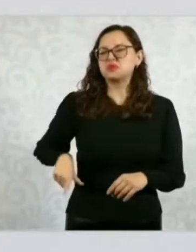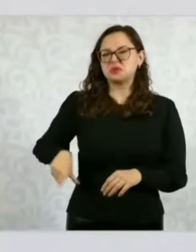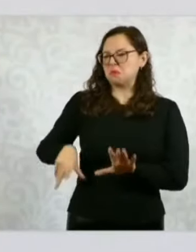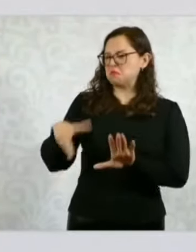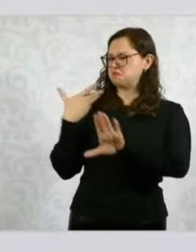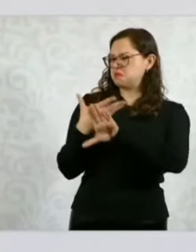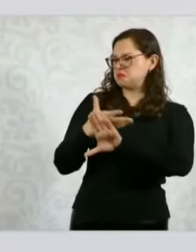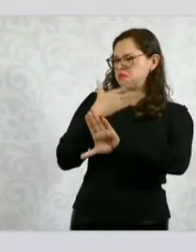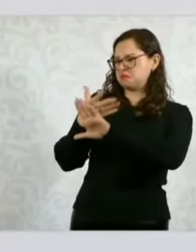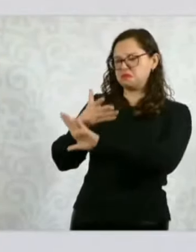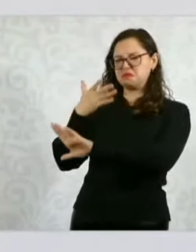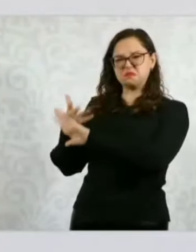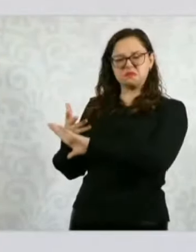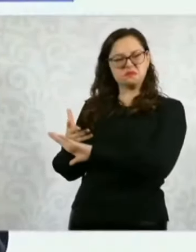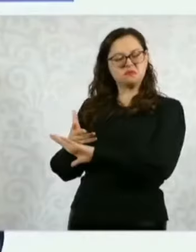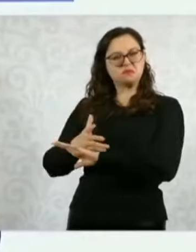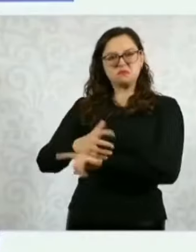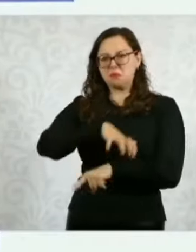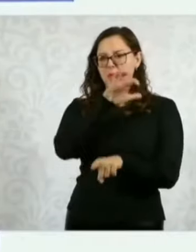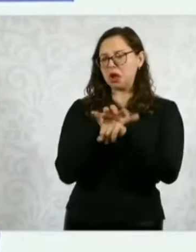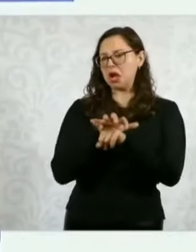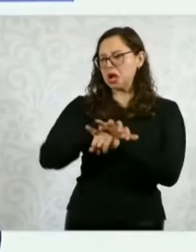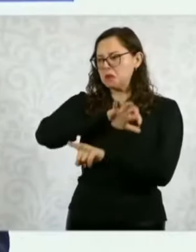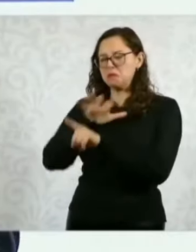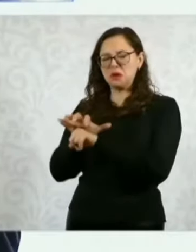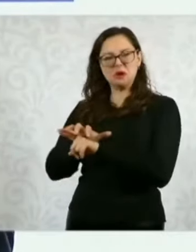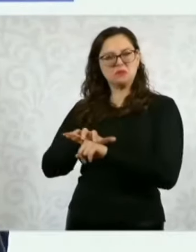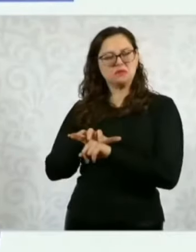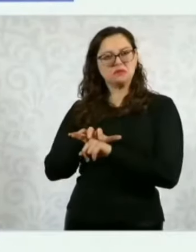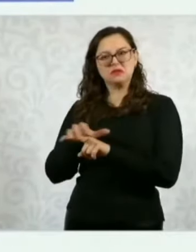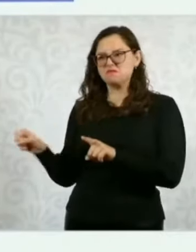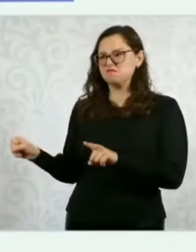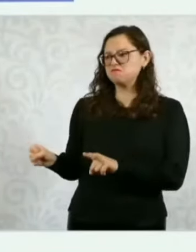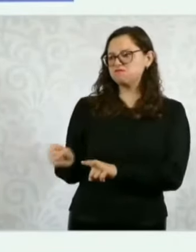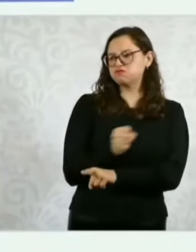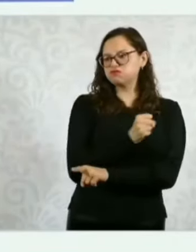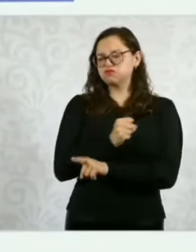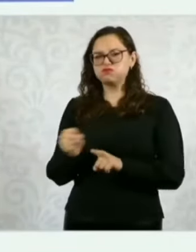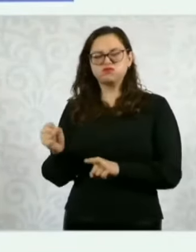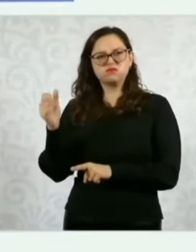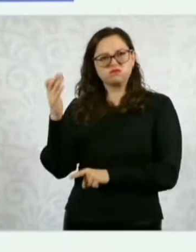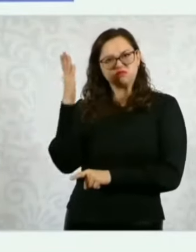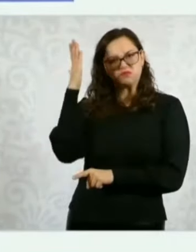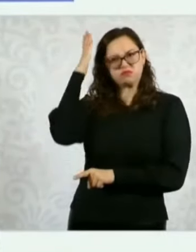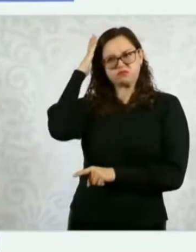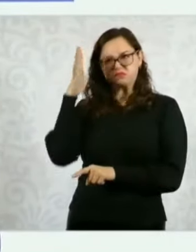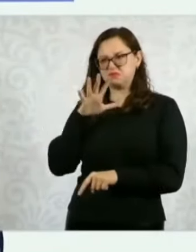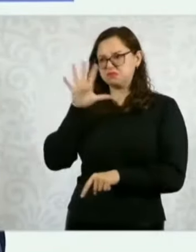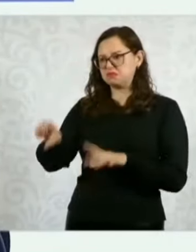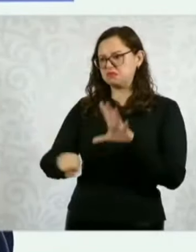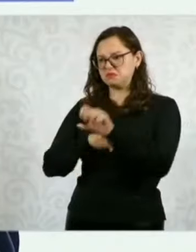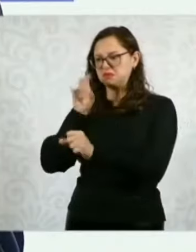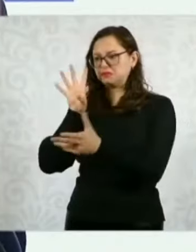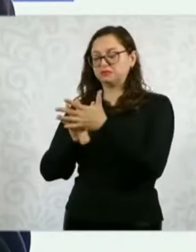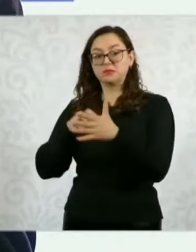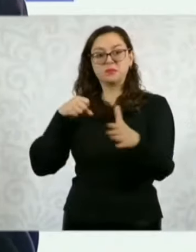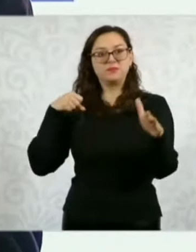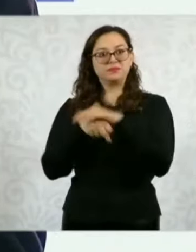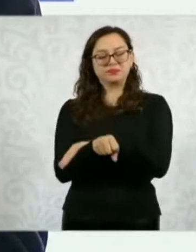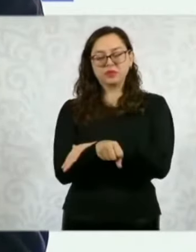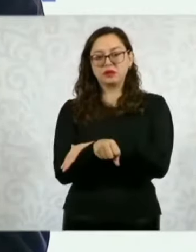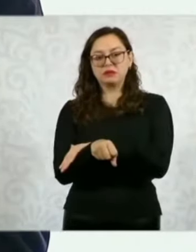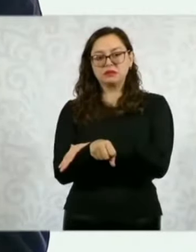pública y sus principales dirigentes fueron encarcelados, acusados del delito de